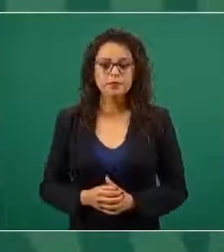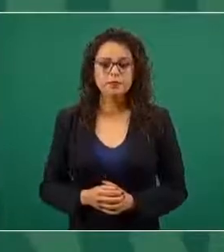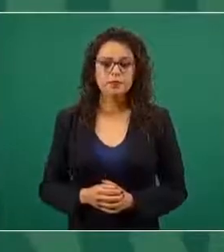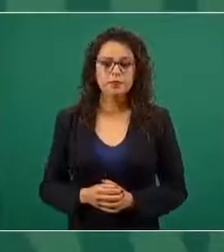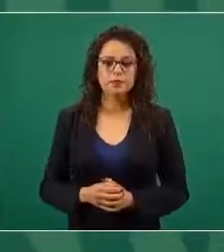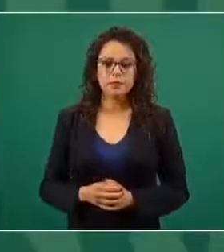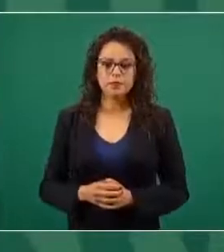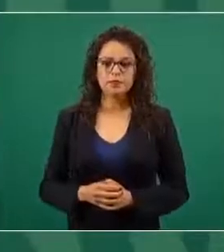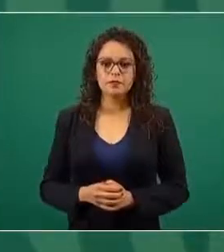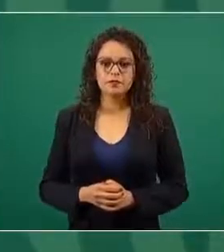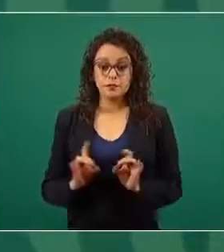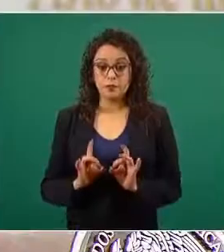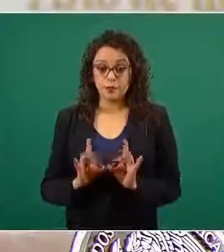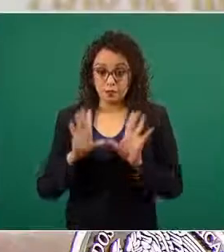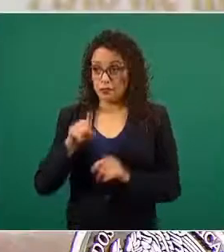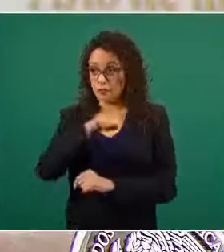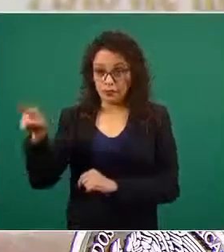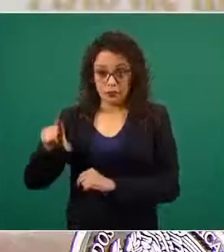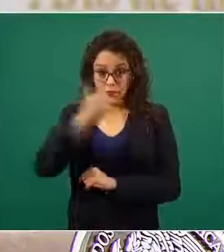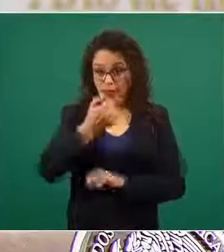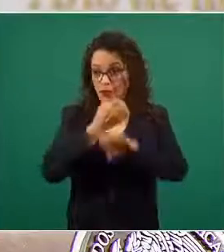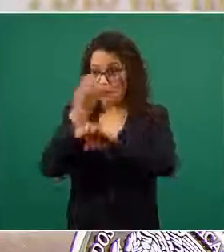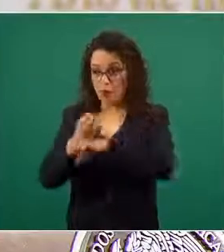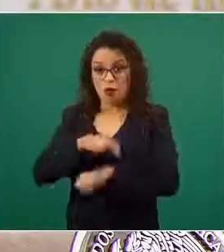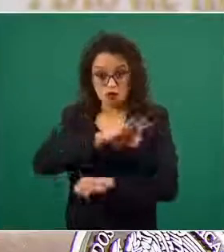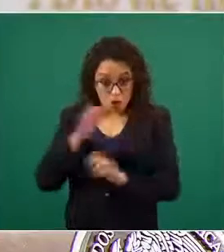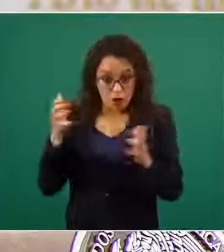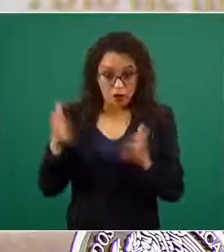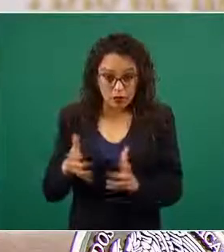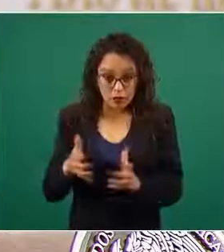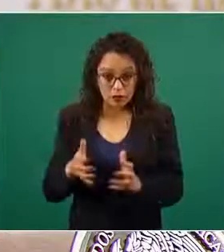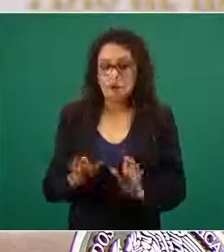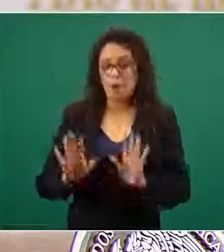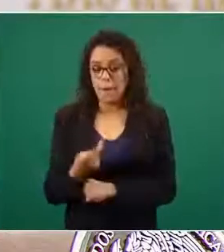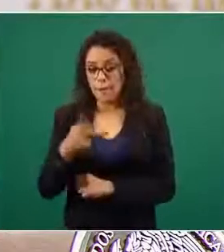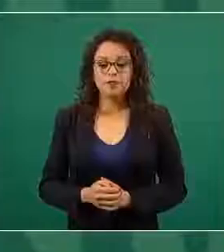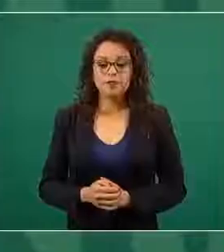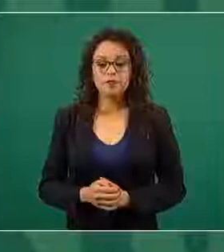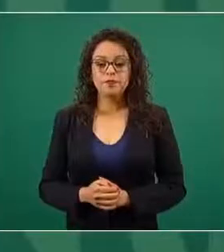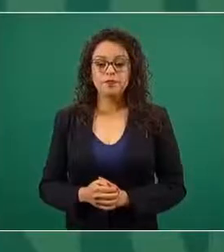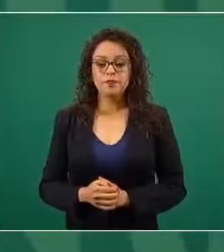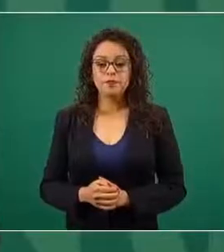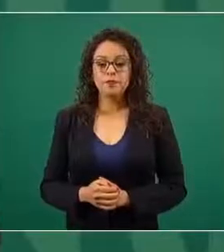Si lo pueden hacer los gobiernos estatales, la única